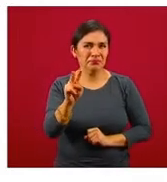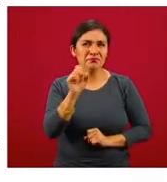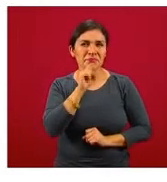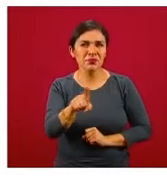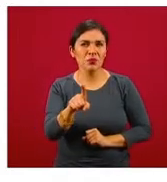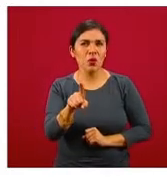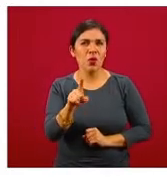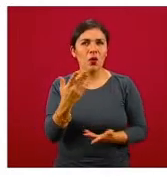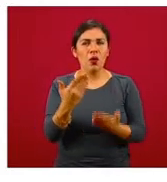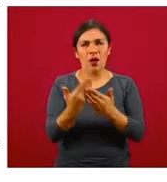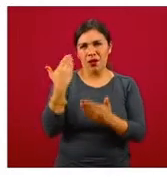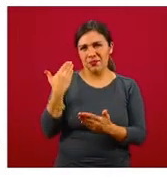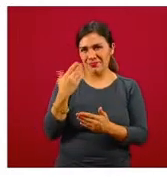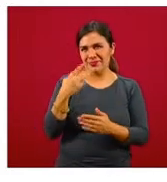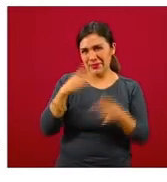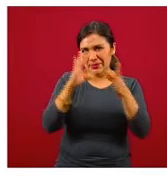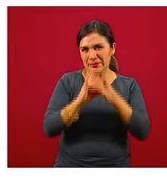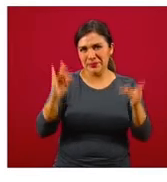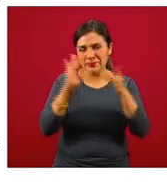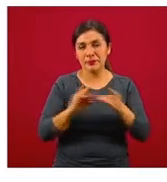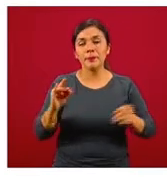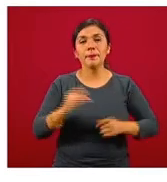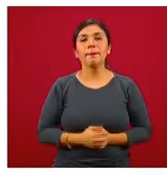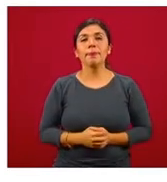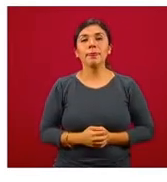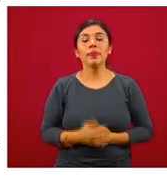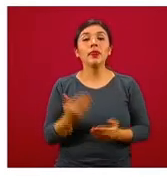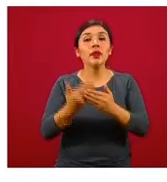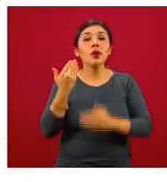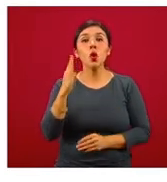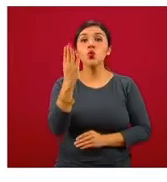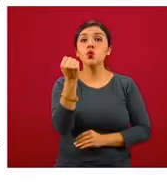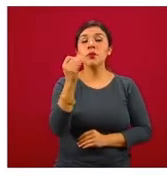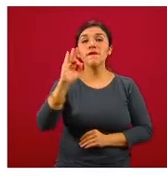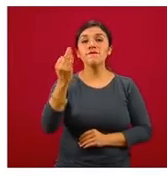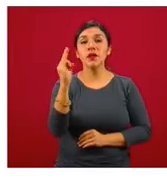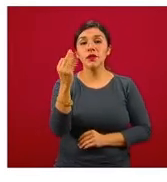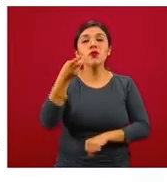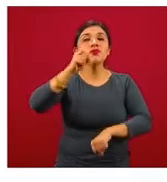what we una saw just one diapositiva. slide ago. El pasado 9 Well, de febrero